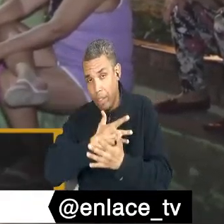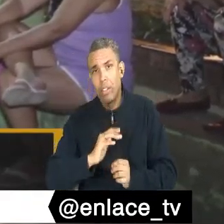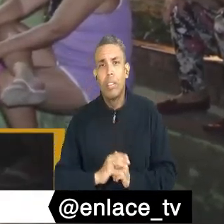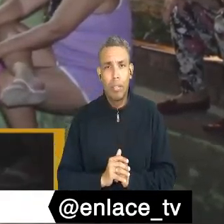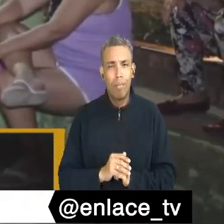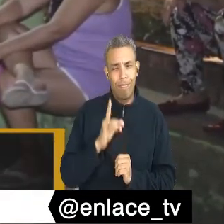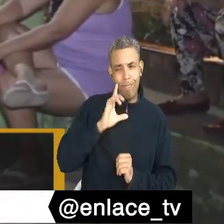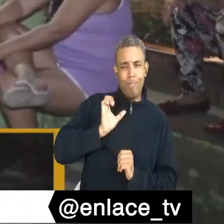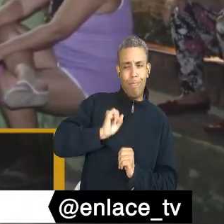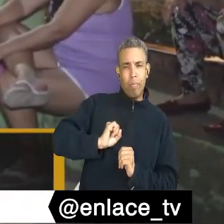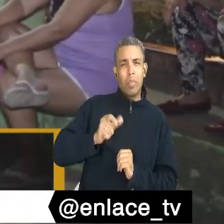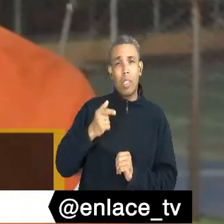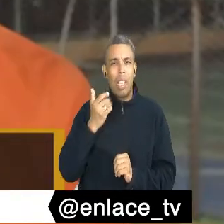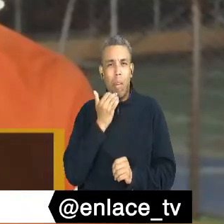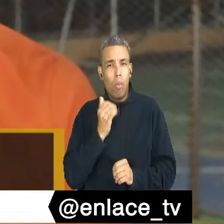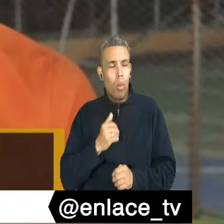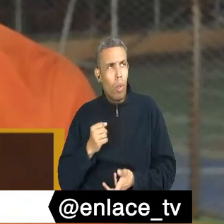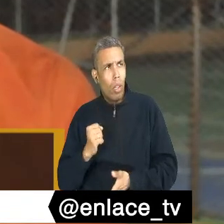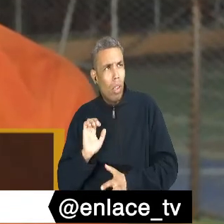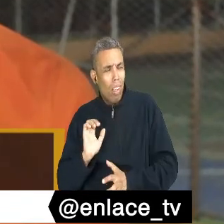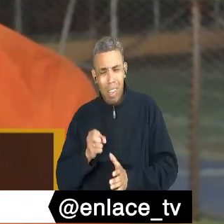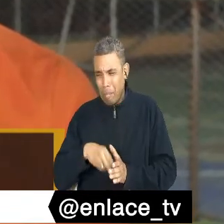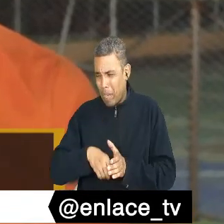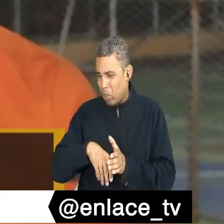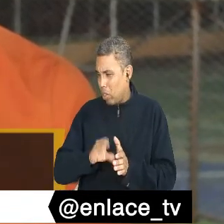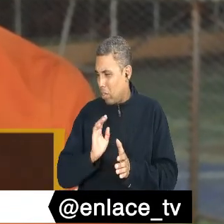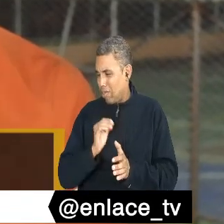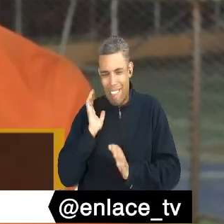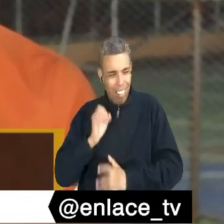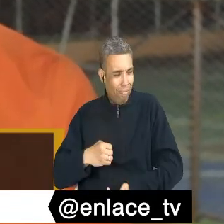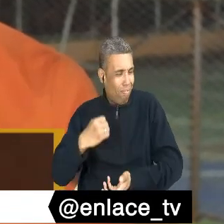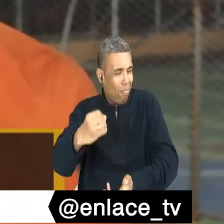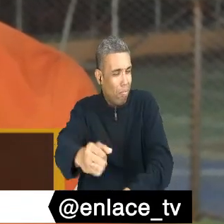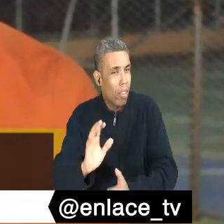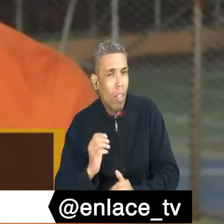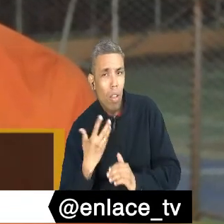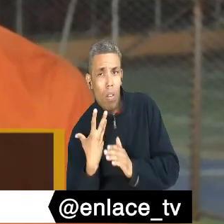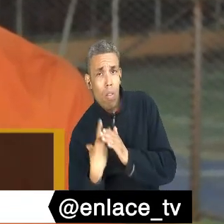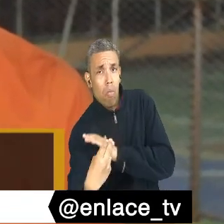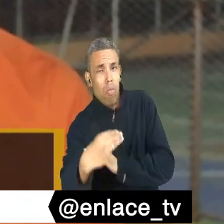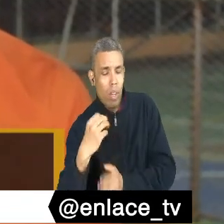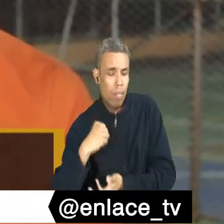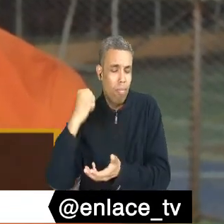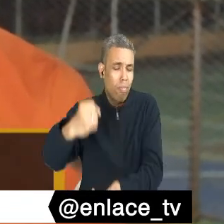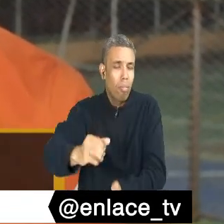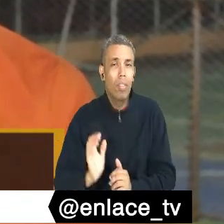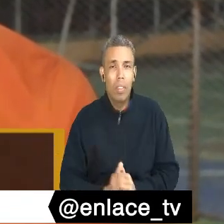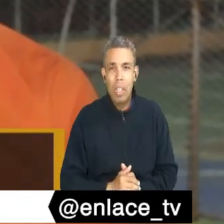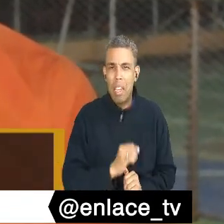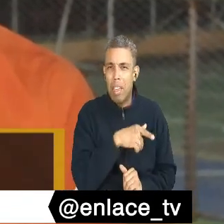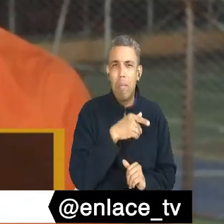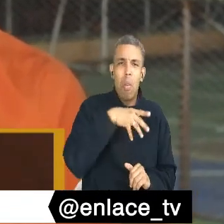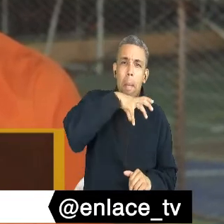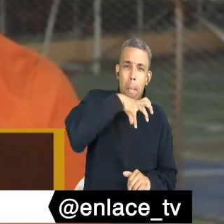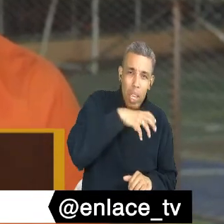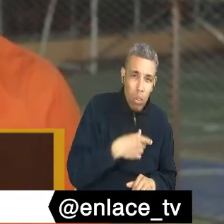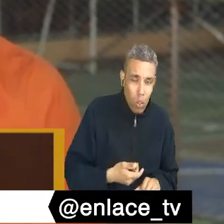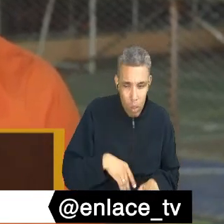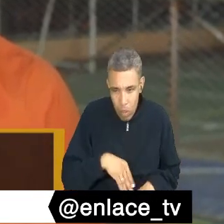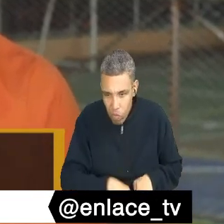que los perros, todos los animales también, pues inclusive hasta los mismos recicladores, hay recicladores que no